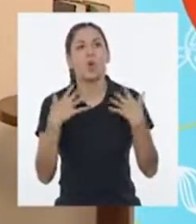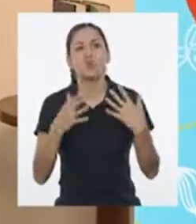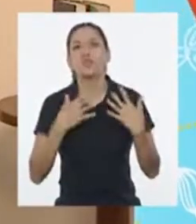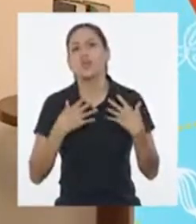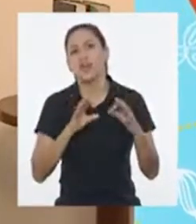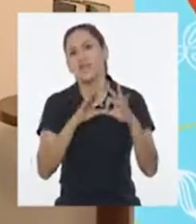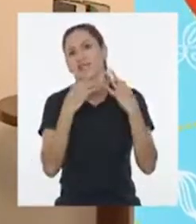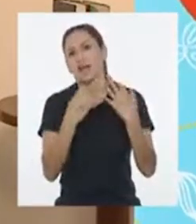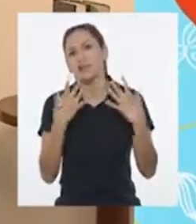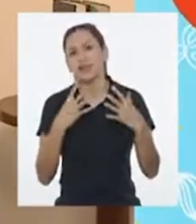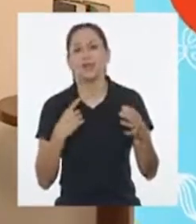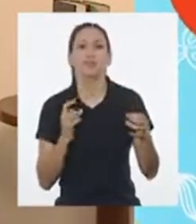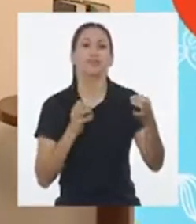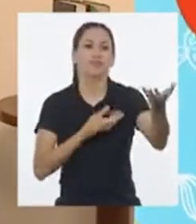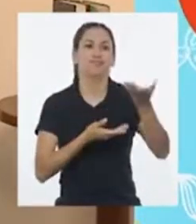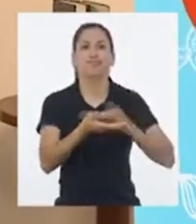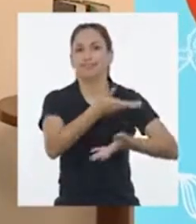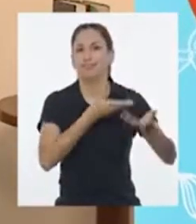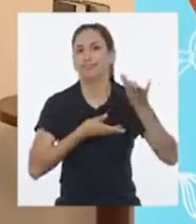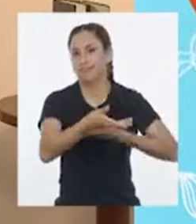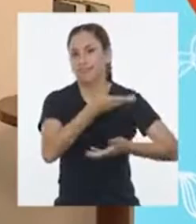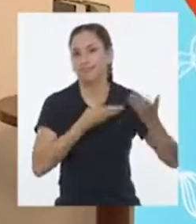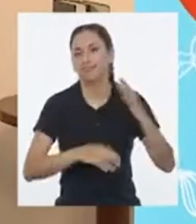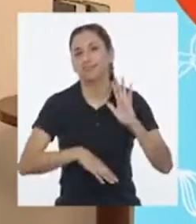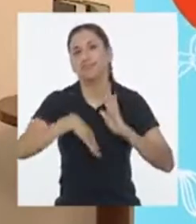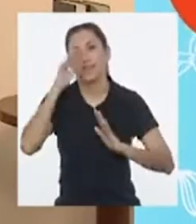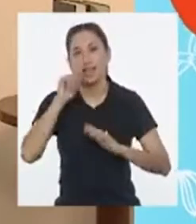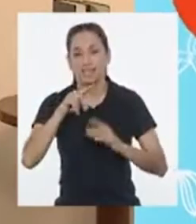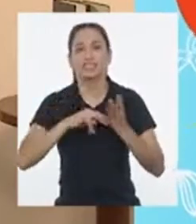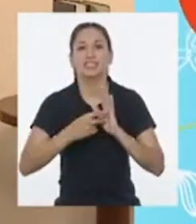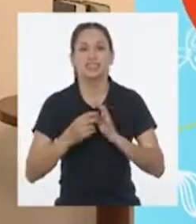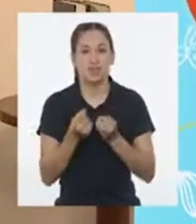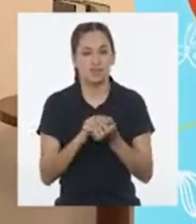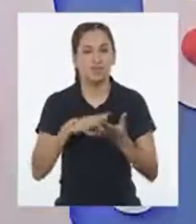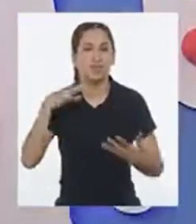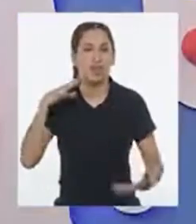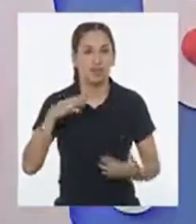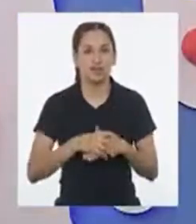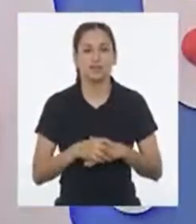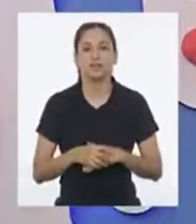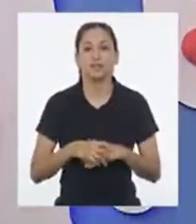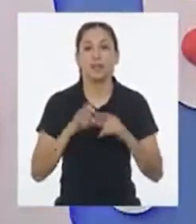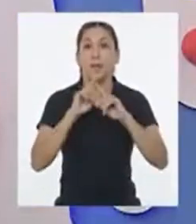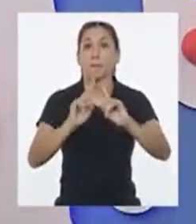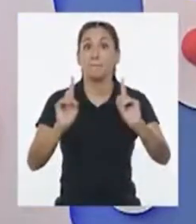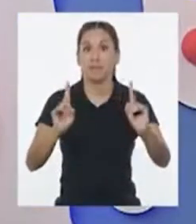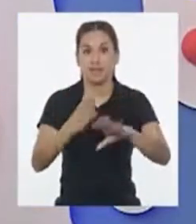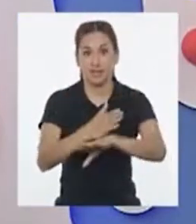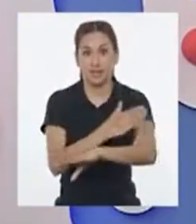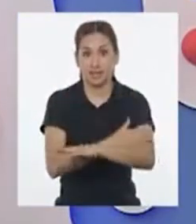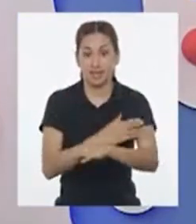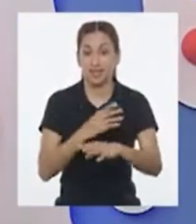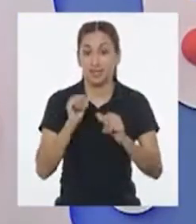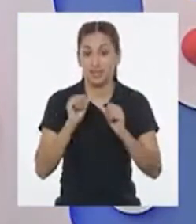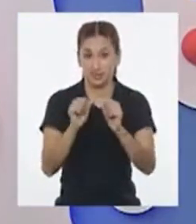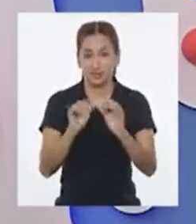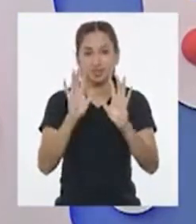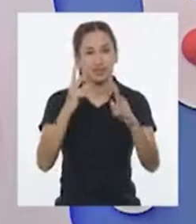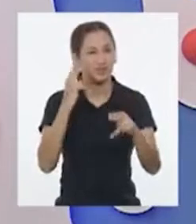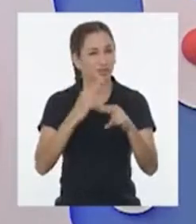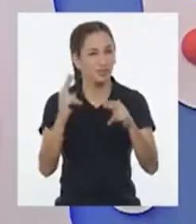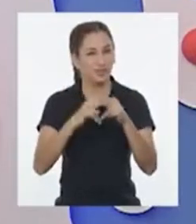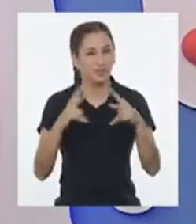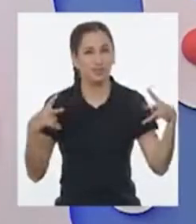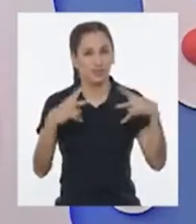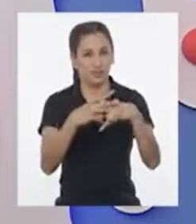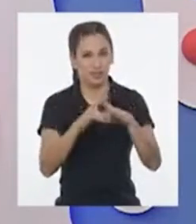Creo que es momento de comprender la reciprocidad del Ayllu. Pero antes de continuar, tenemos que hacer